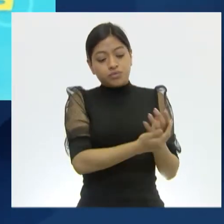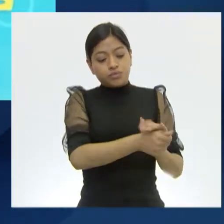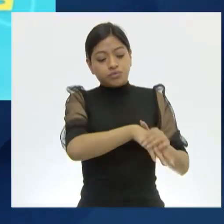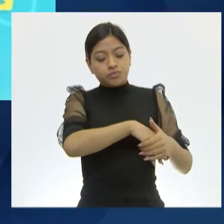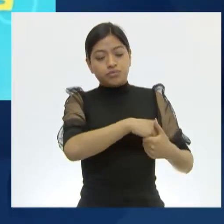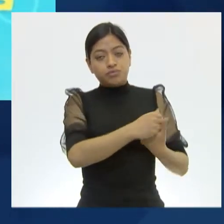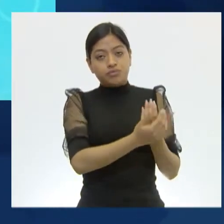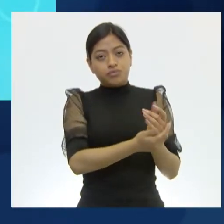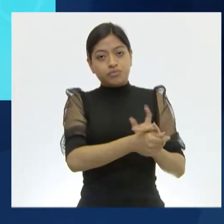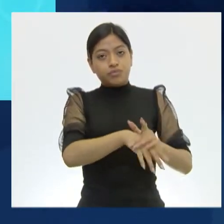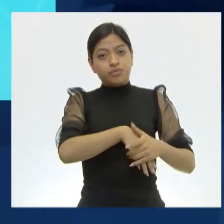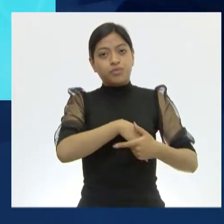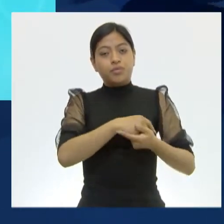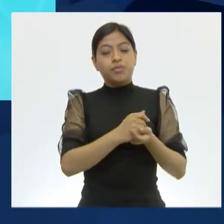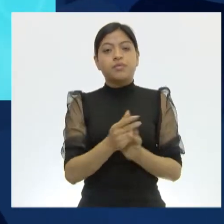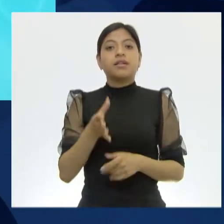agua.